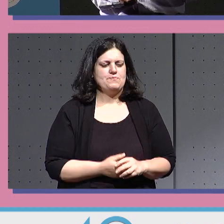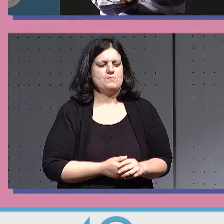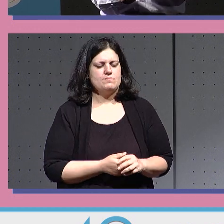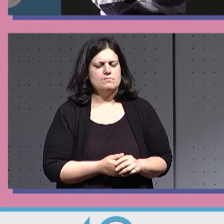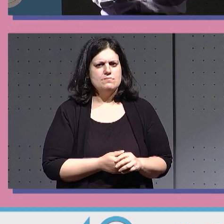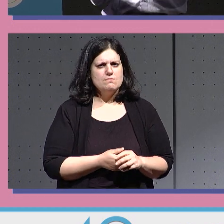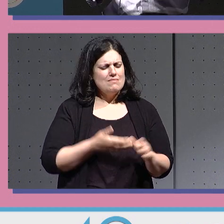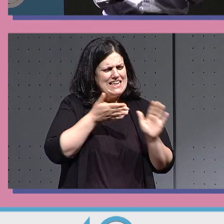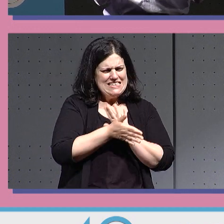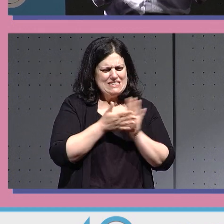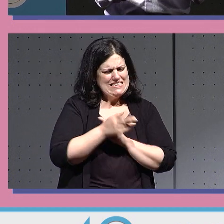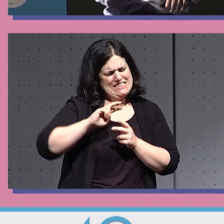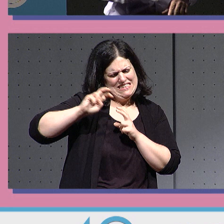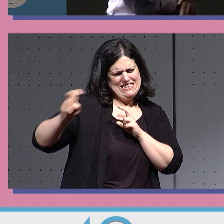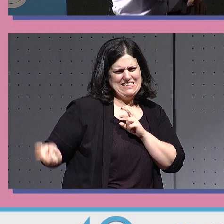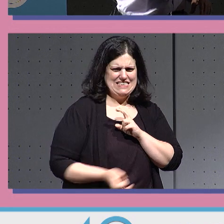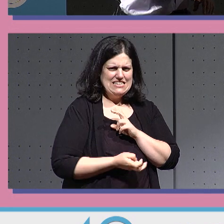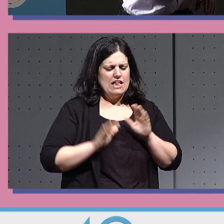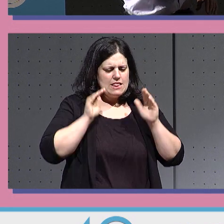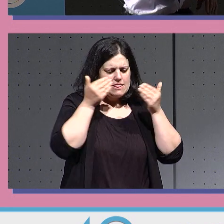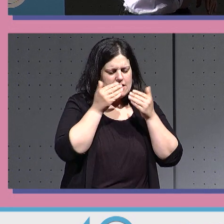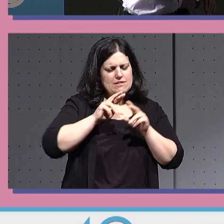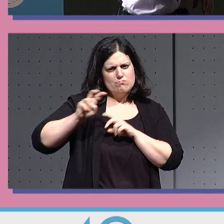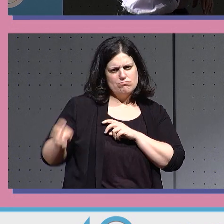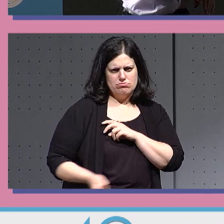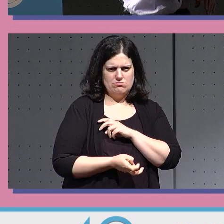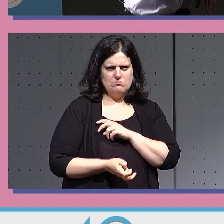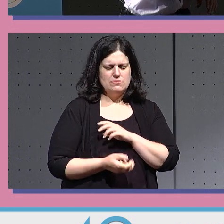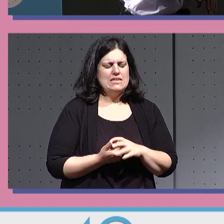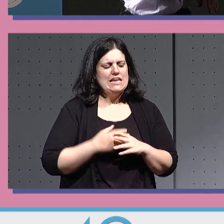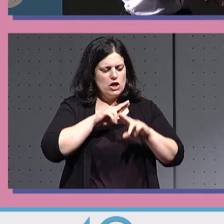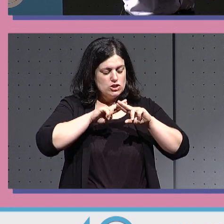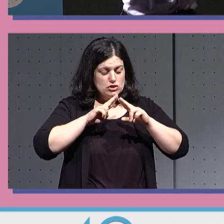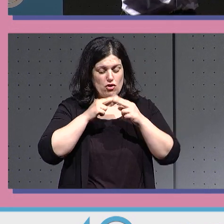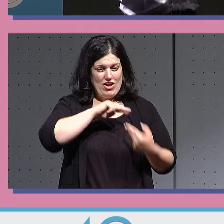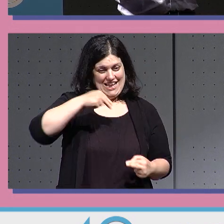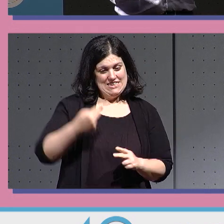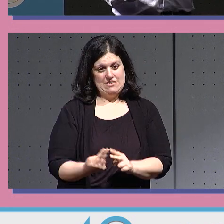que son muy diversos. Son todos estos genes que veis aquí.